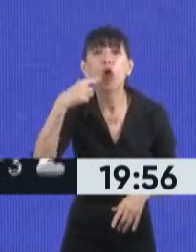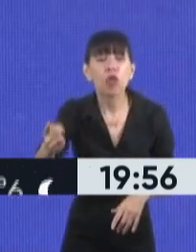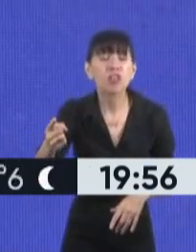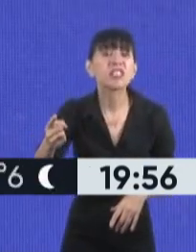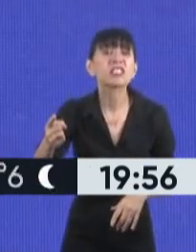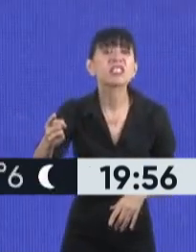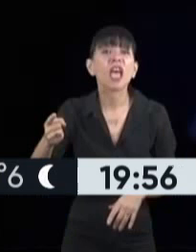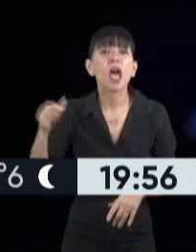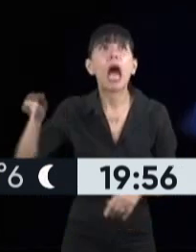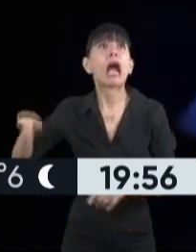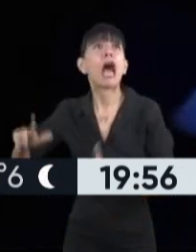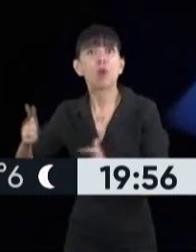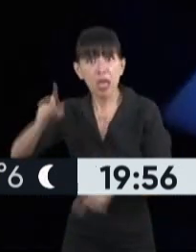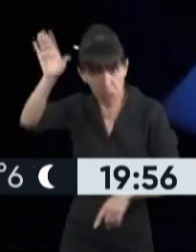mentiroso.